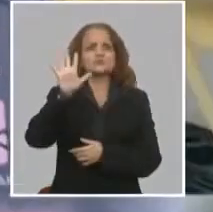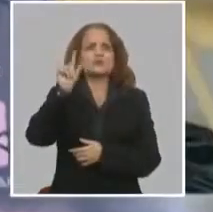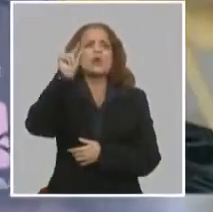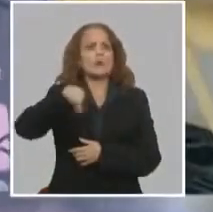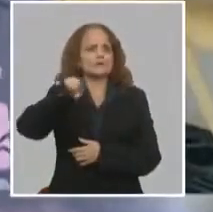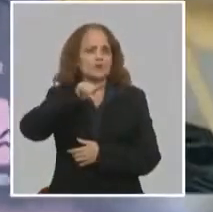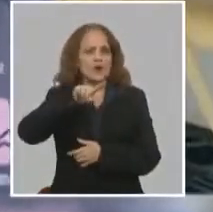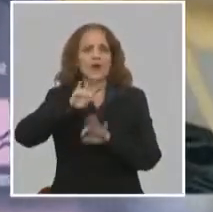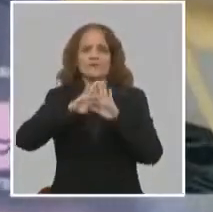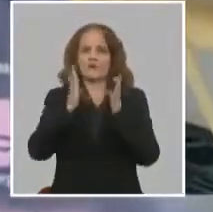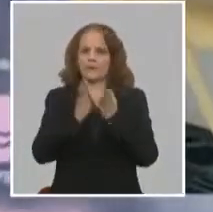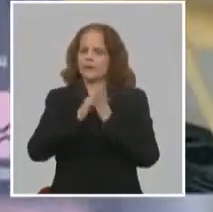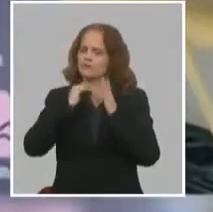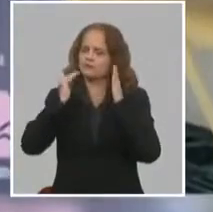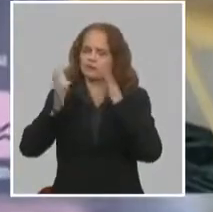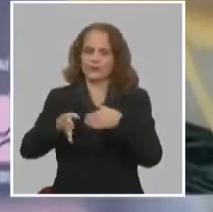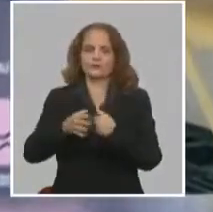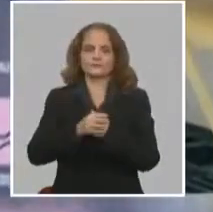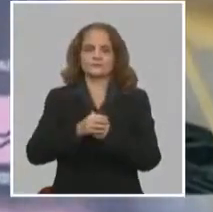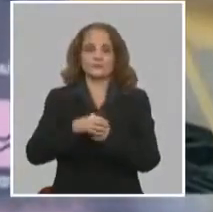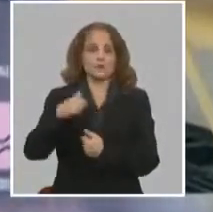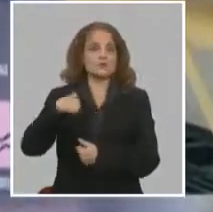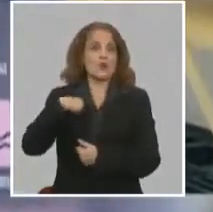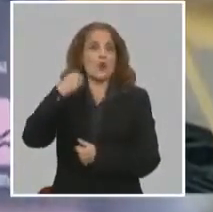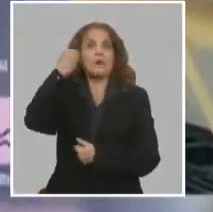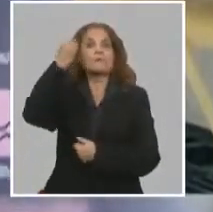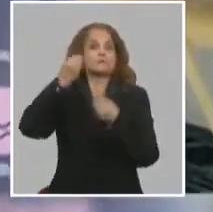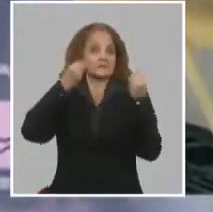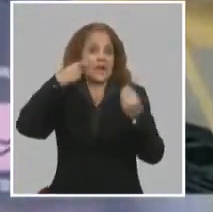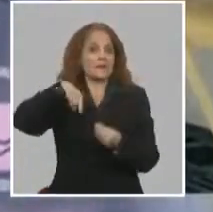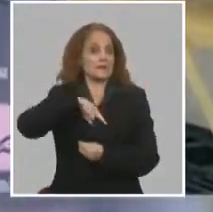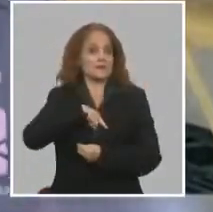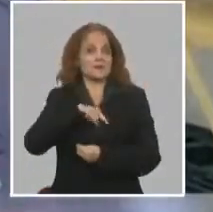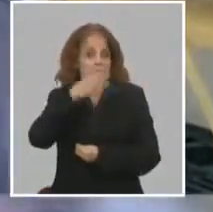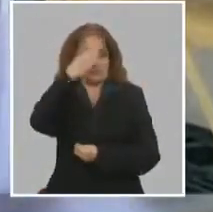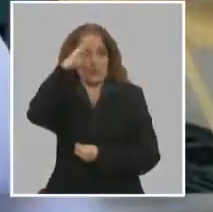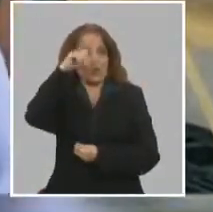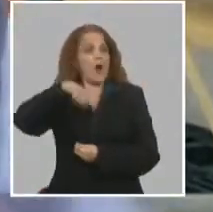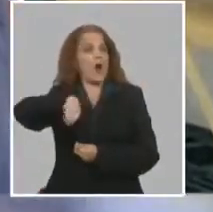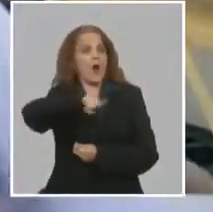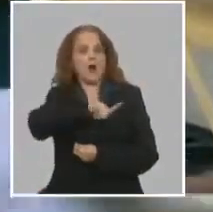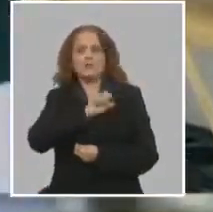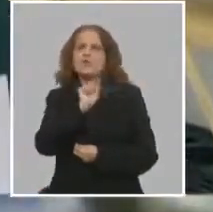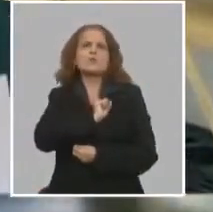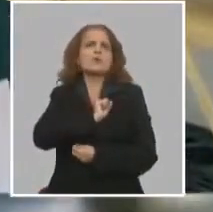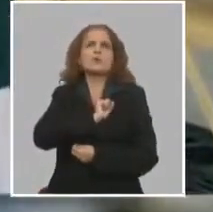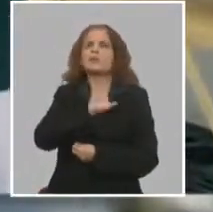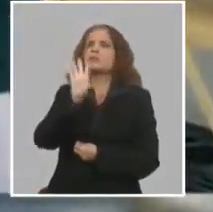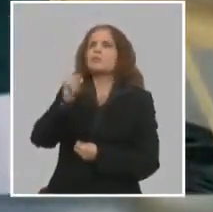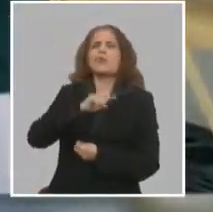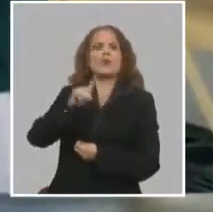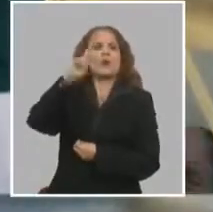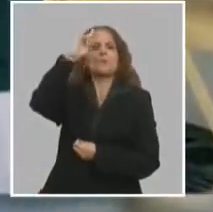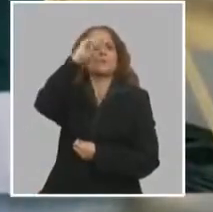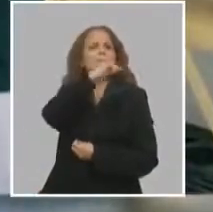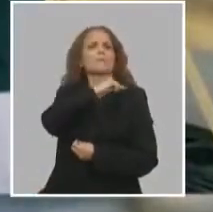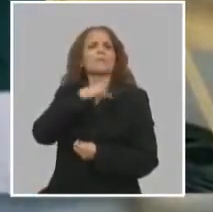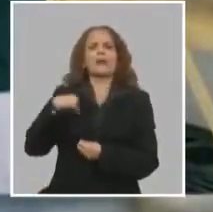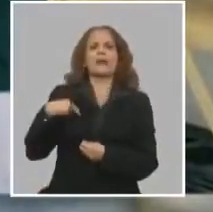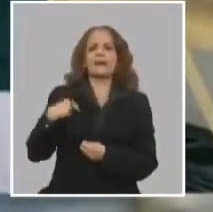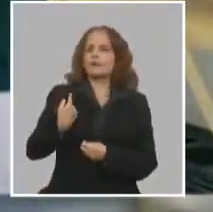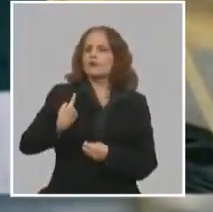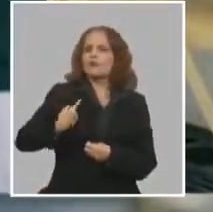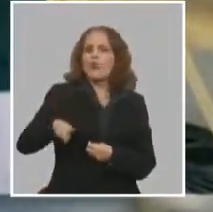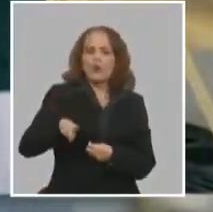Yo veo a los cubanos determinados, entonces no quieren decir, no se quieren decir, por ejemplo, que yo soy médico, yo no voy a hacer un trabajo manual como piensa